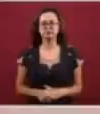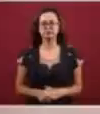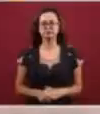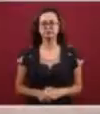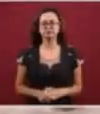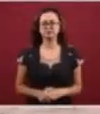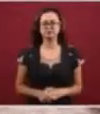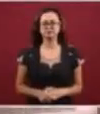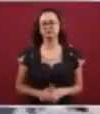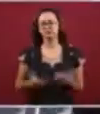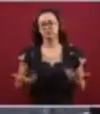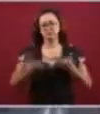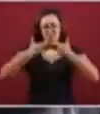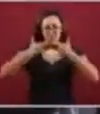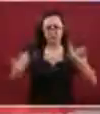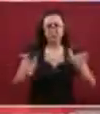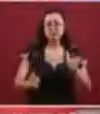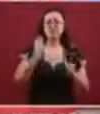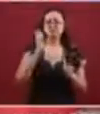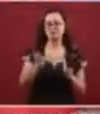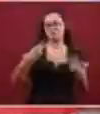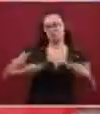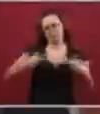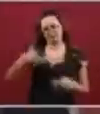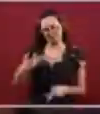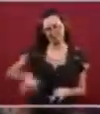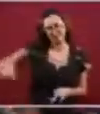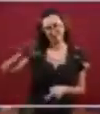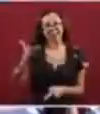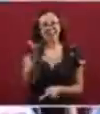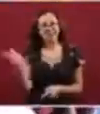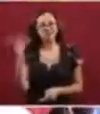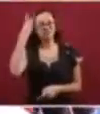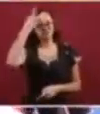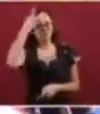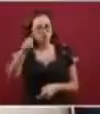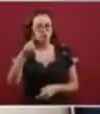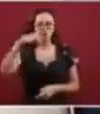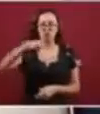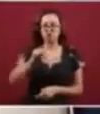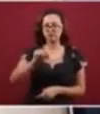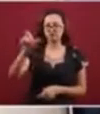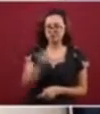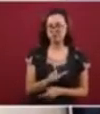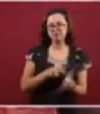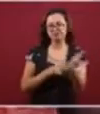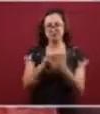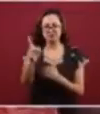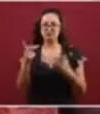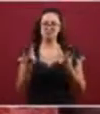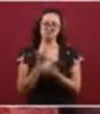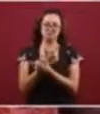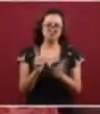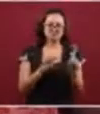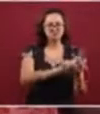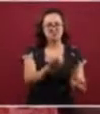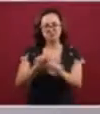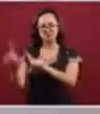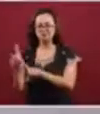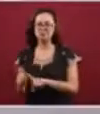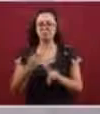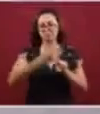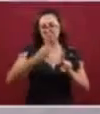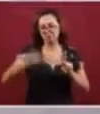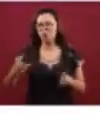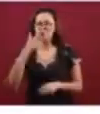Un medio público es de los ciudadanos. Notimex es un espacio de diálogo directo donde los derechos civiles como la diversidad sexual,